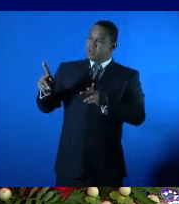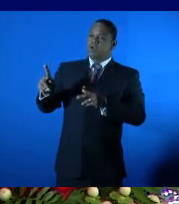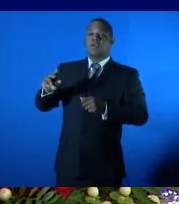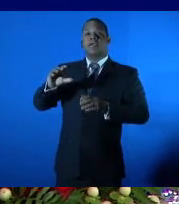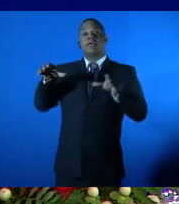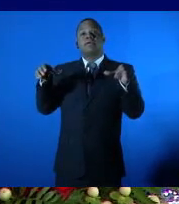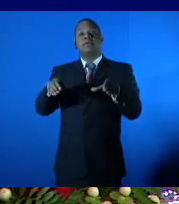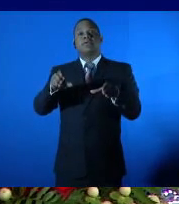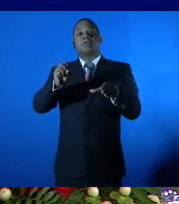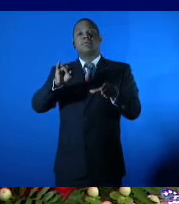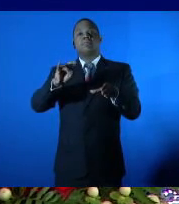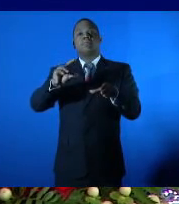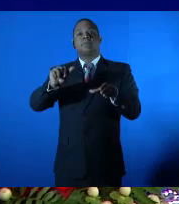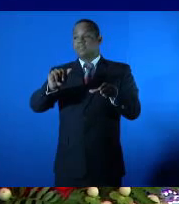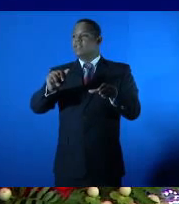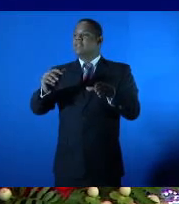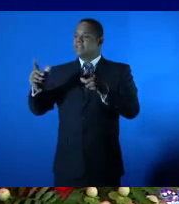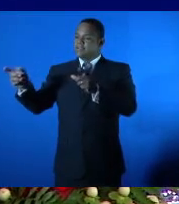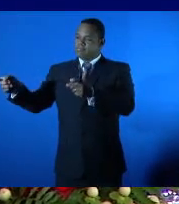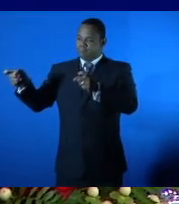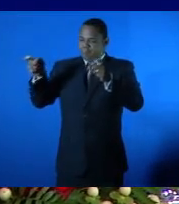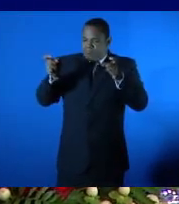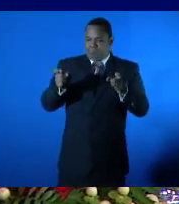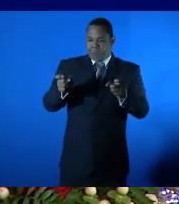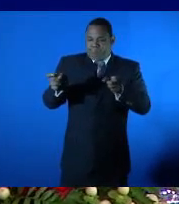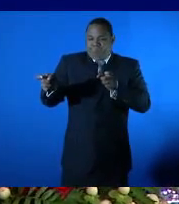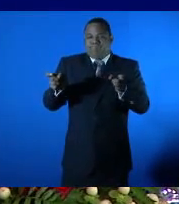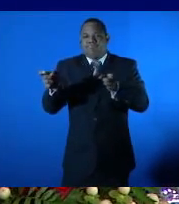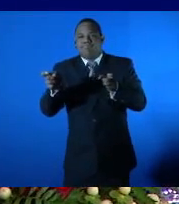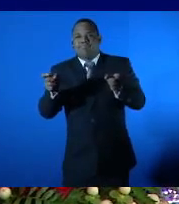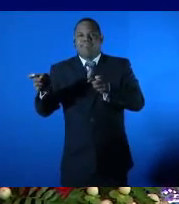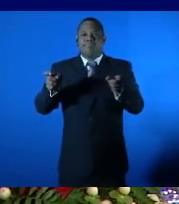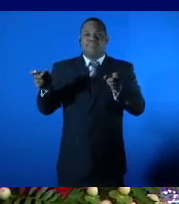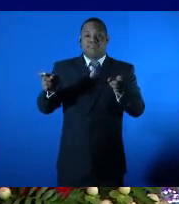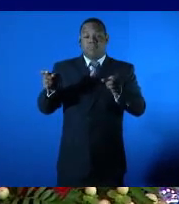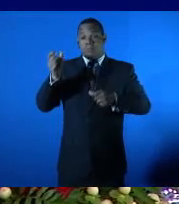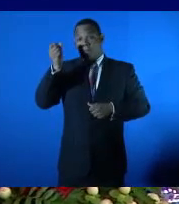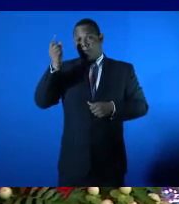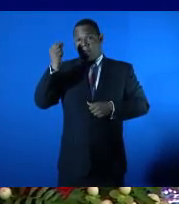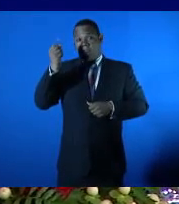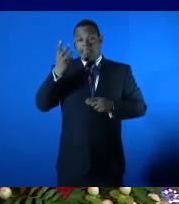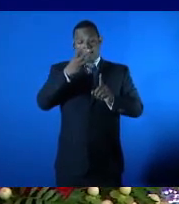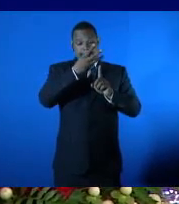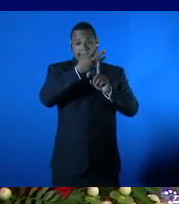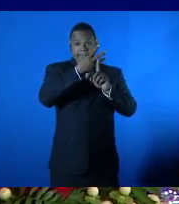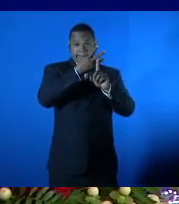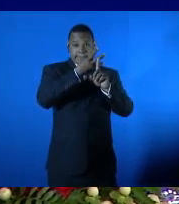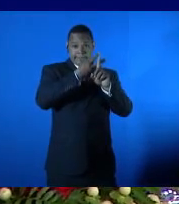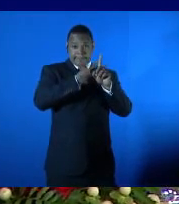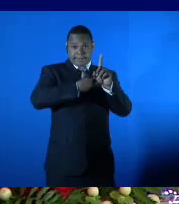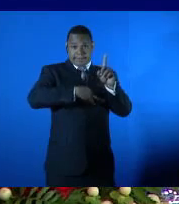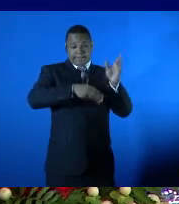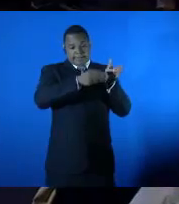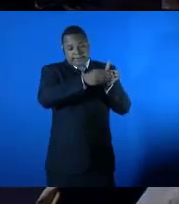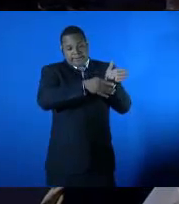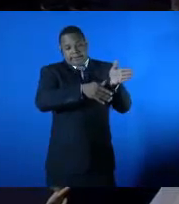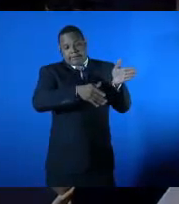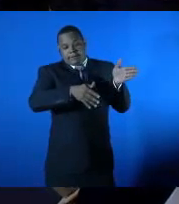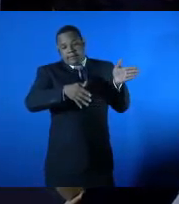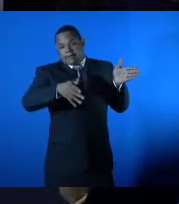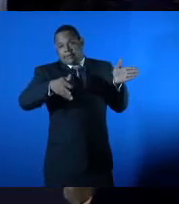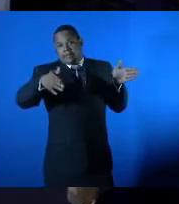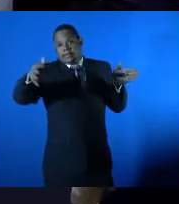SICA. Durante los próximos 6 meses vamos a tratar de asegurar la continuidad y